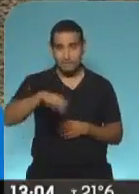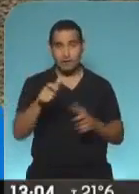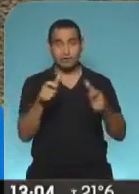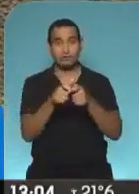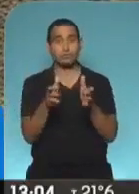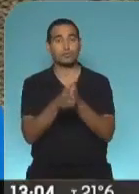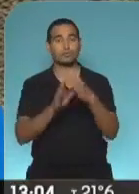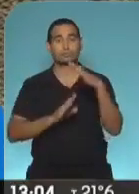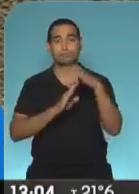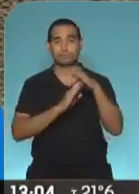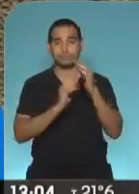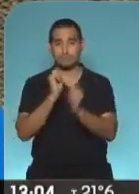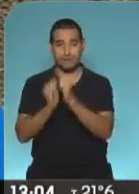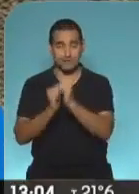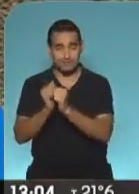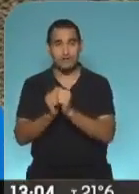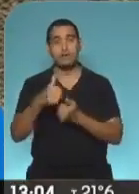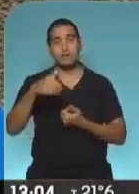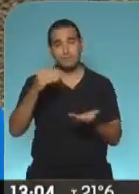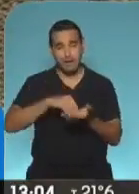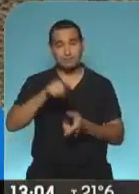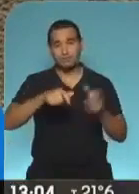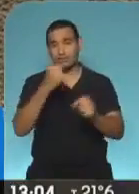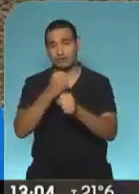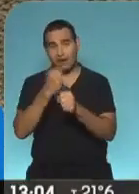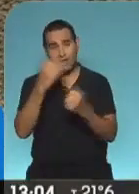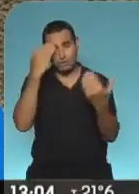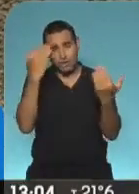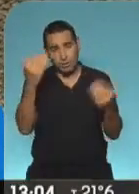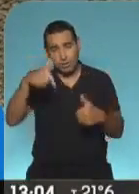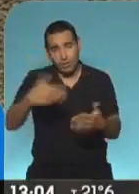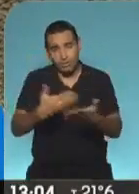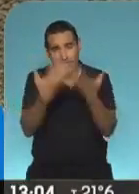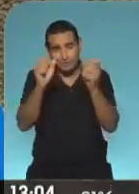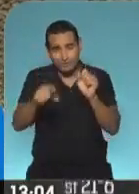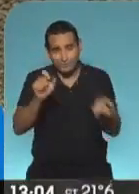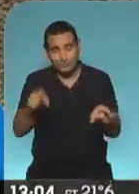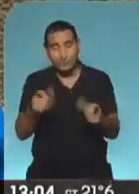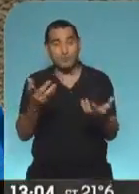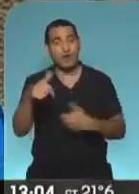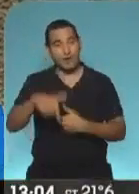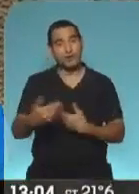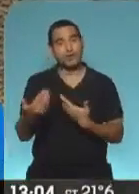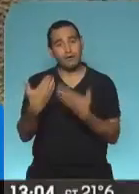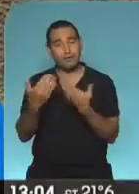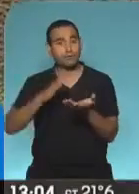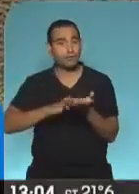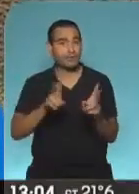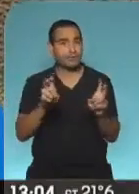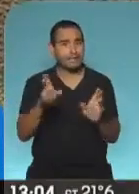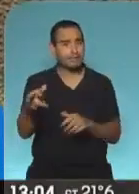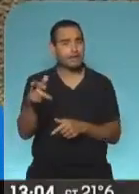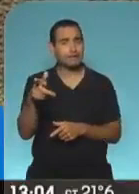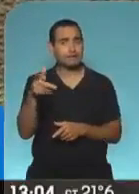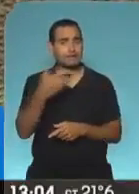los directivos de esta empresa, va a saludar a los trabajadores en su día y vamos a hablar respecto a este tema, a esta visita